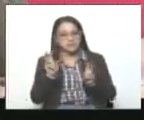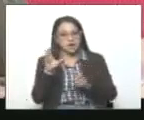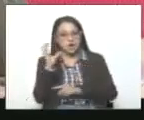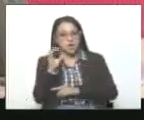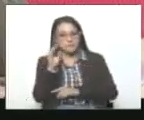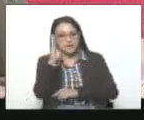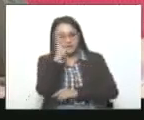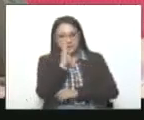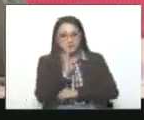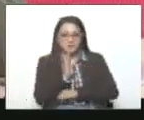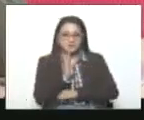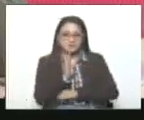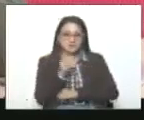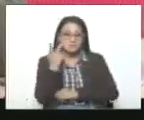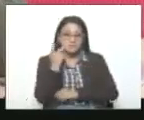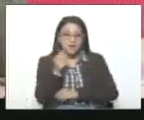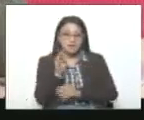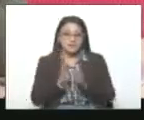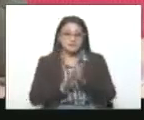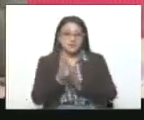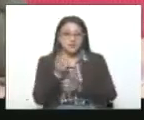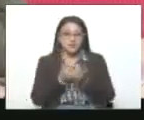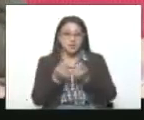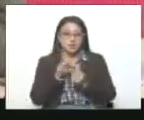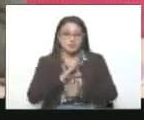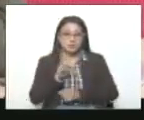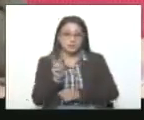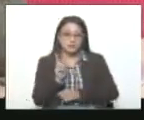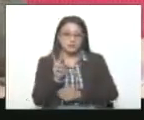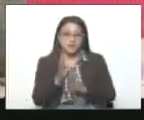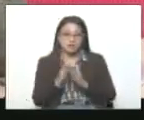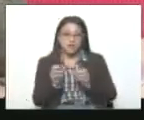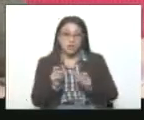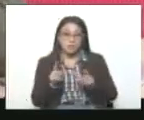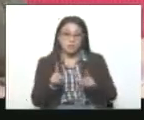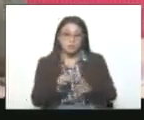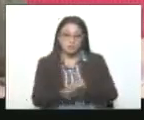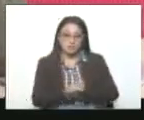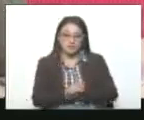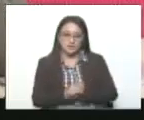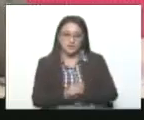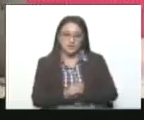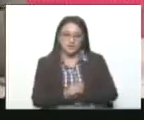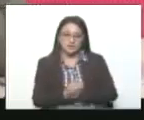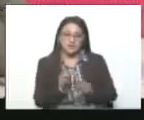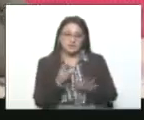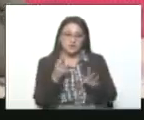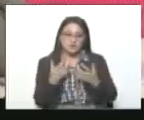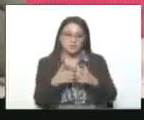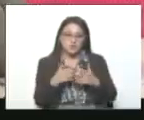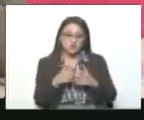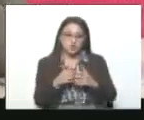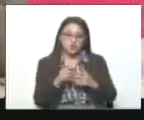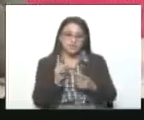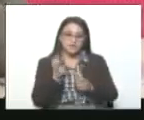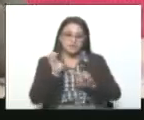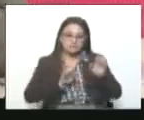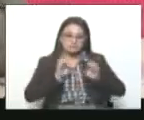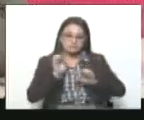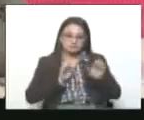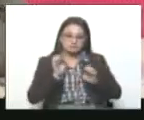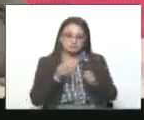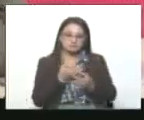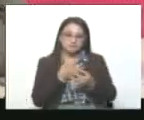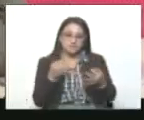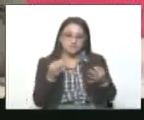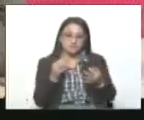Brasil para el desarrollo económico de Venezuela. Todas las oportunidades. Los 18 motores hay que estudiarlos al detalle. Y